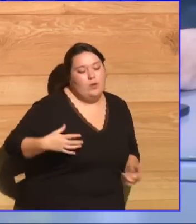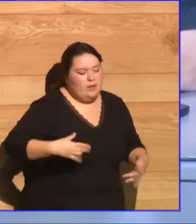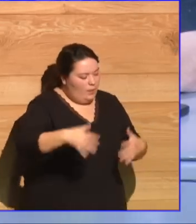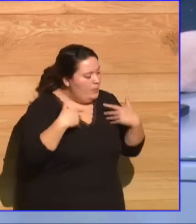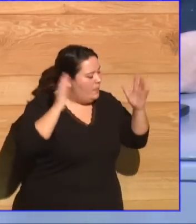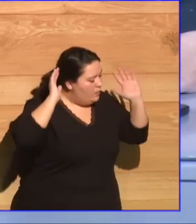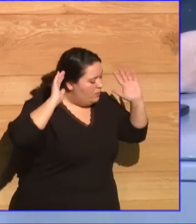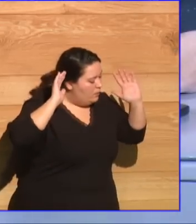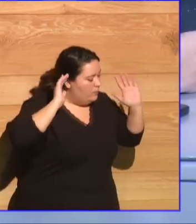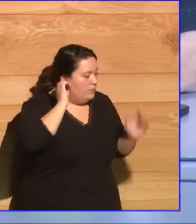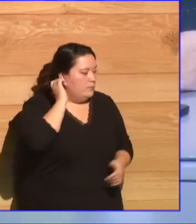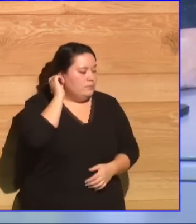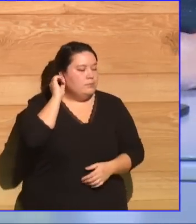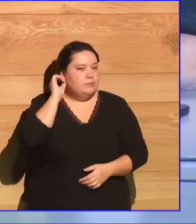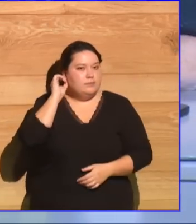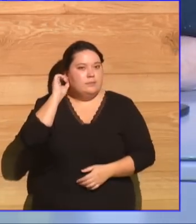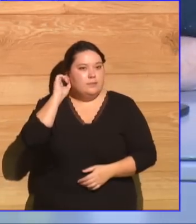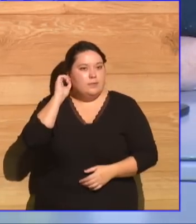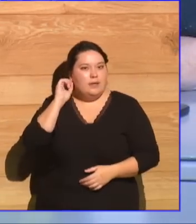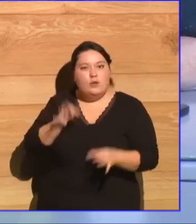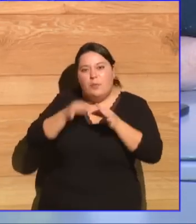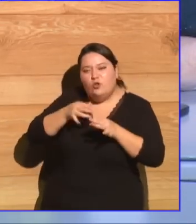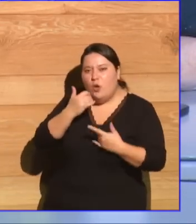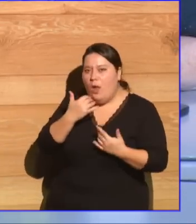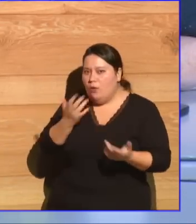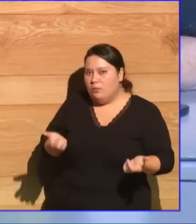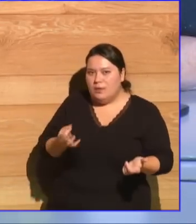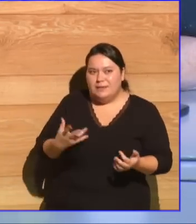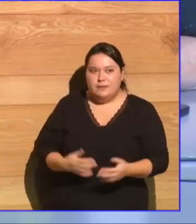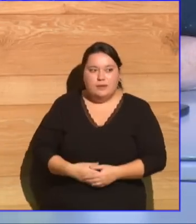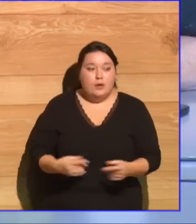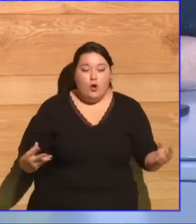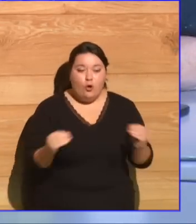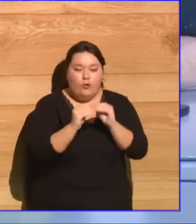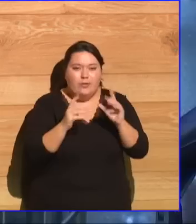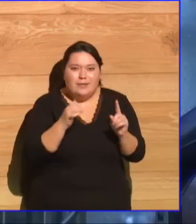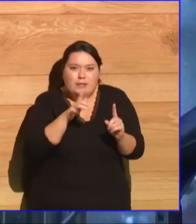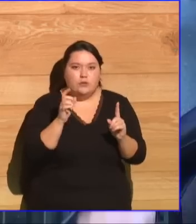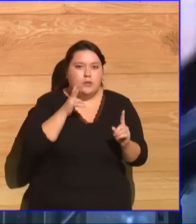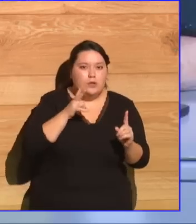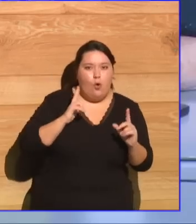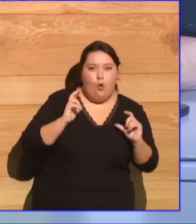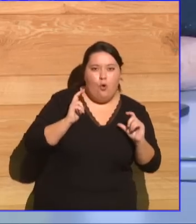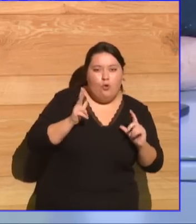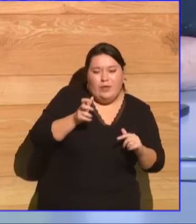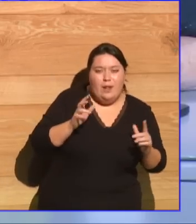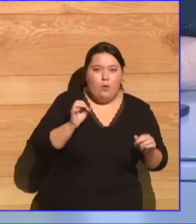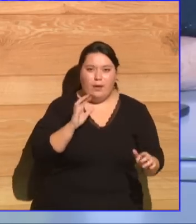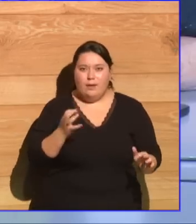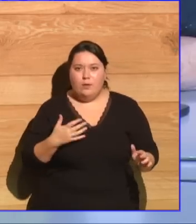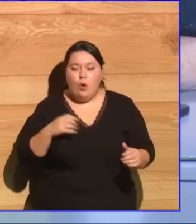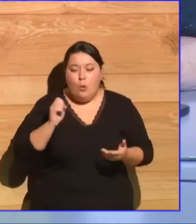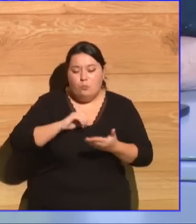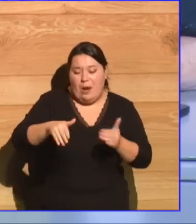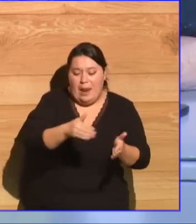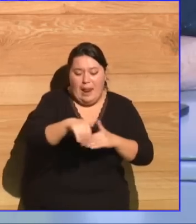yo no quiero contarlo. Bueno. Que era picoteo, los zarajos que o eran sea, pero picoteo. coincidisteis en el hotel, a lo mejor. No, y por la calle, íbamos